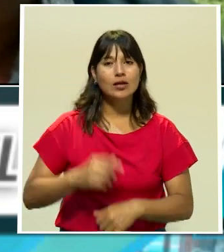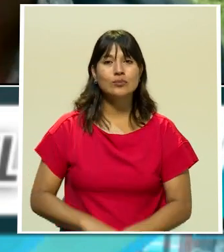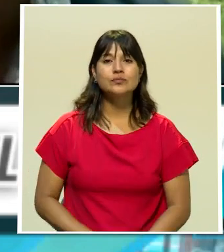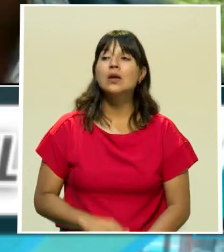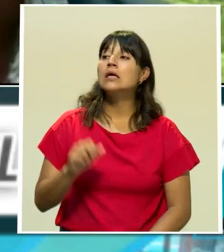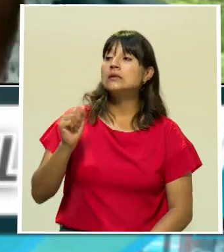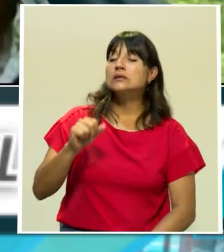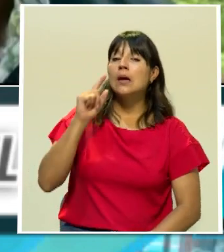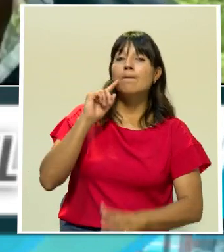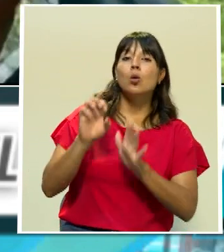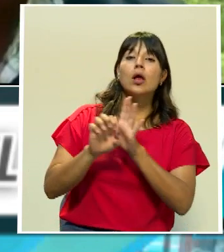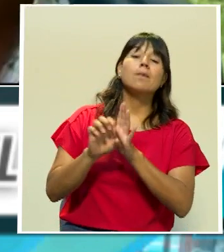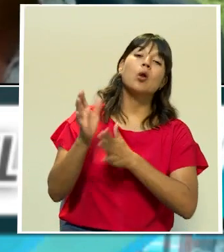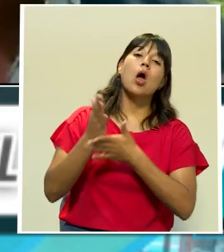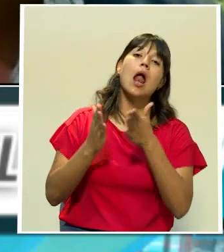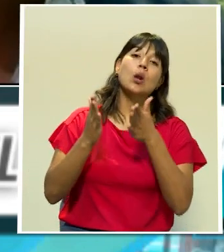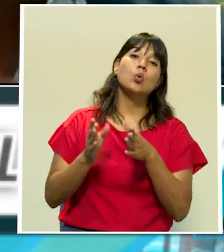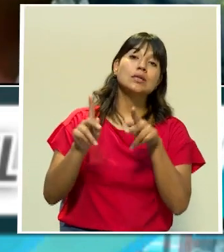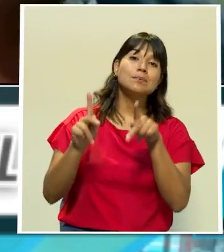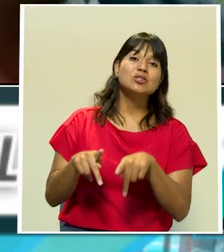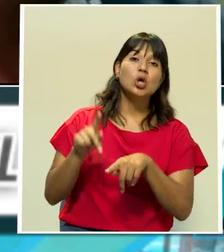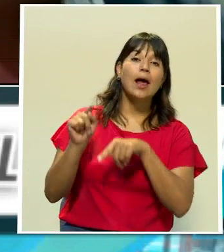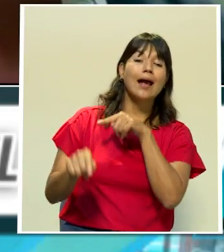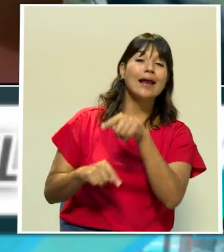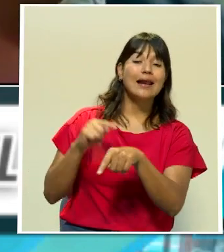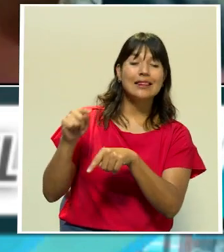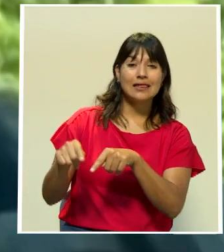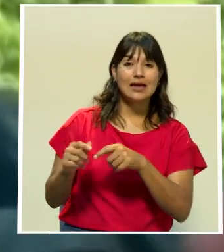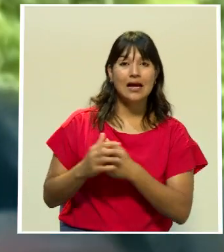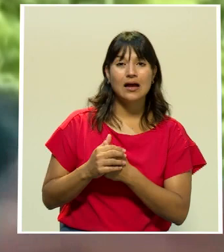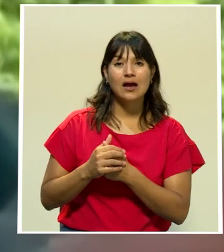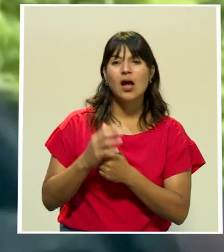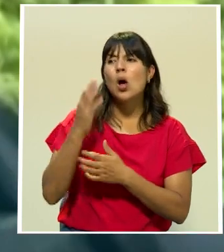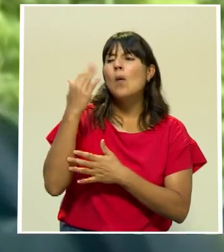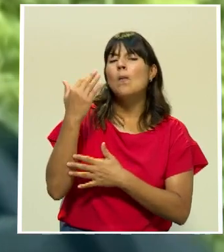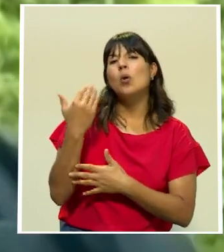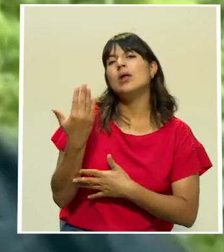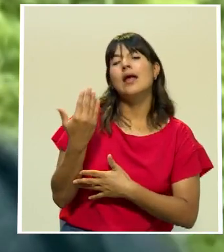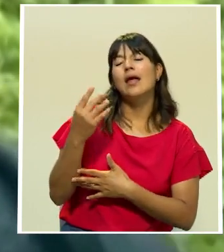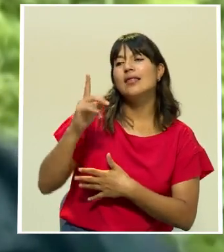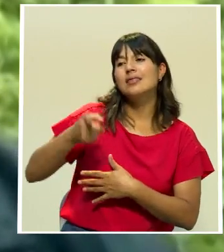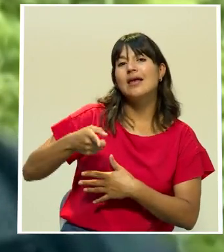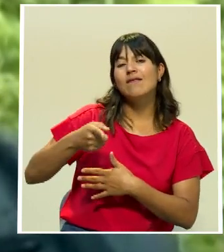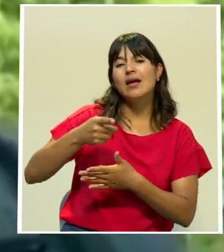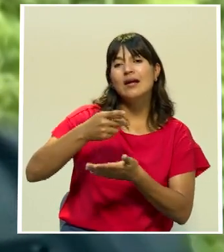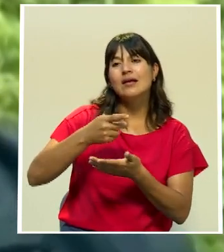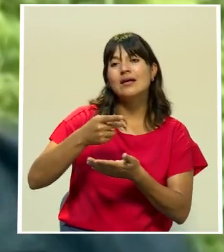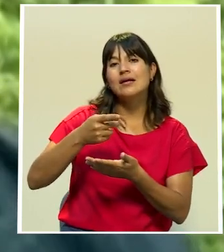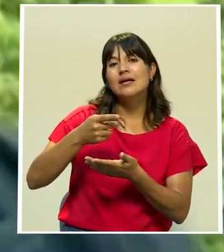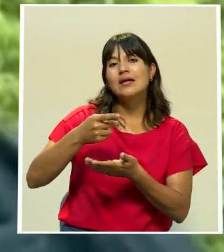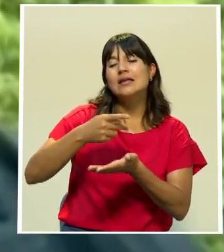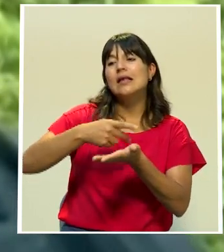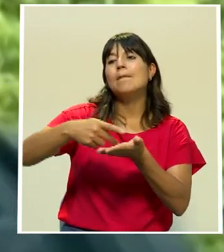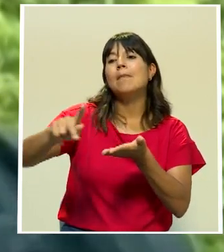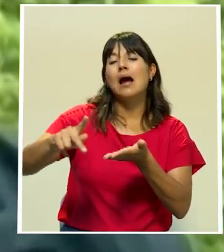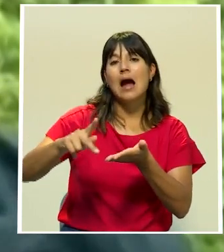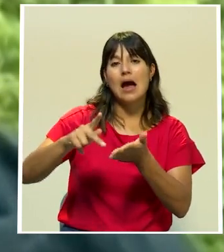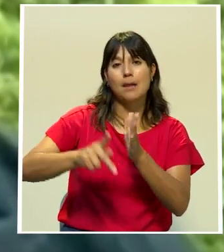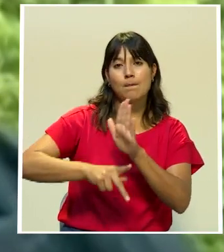Por ejemplo, hay gente que critica que por qué se tiene que estar financiando en los programas de